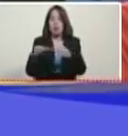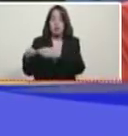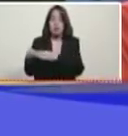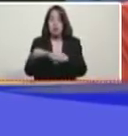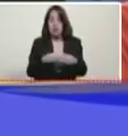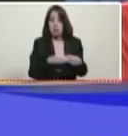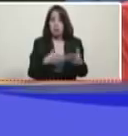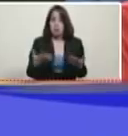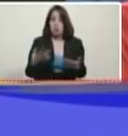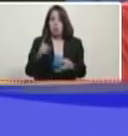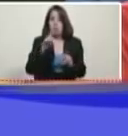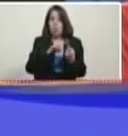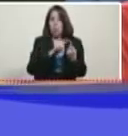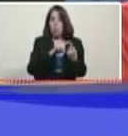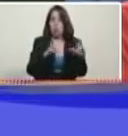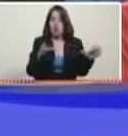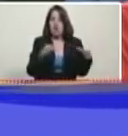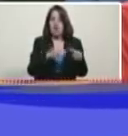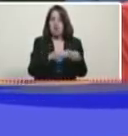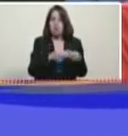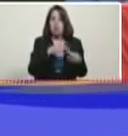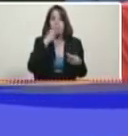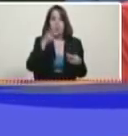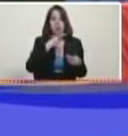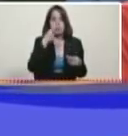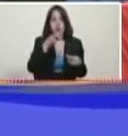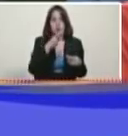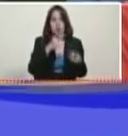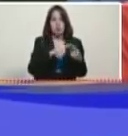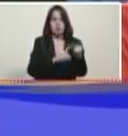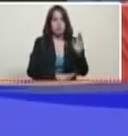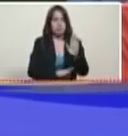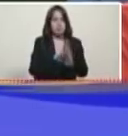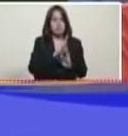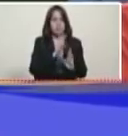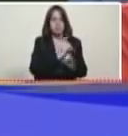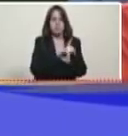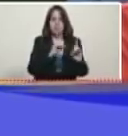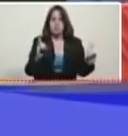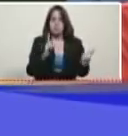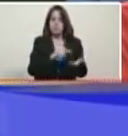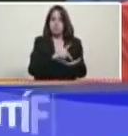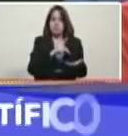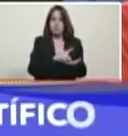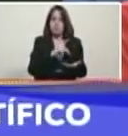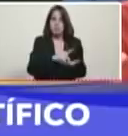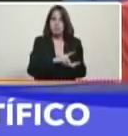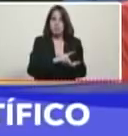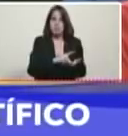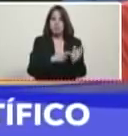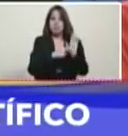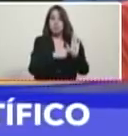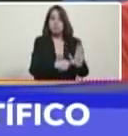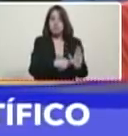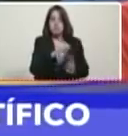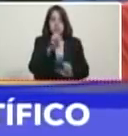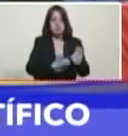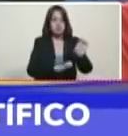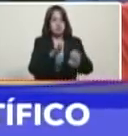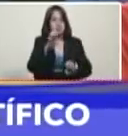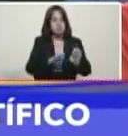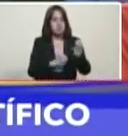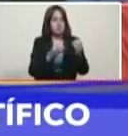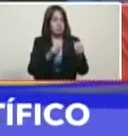Un equipo que está dedicado a los temas políticos, a desarrollar la democracia protagónica, participativa, a evaluar cómo la